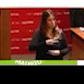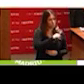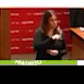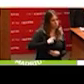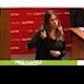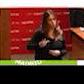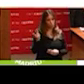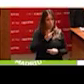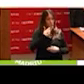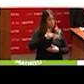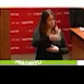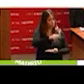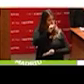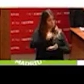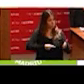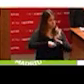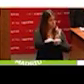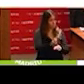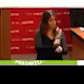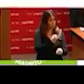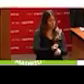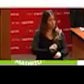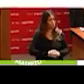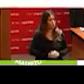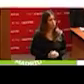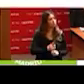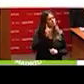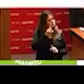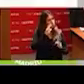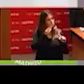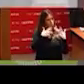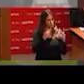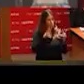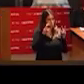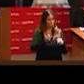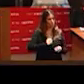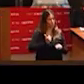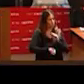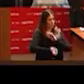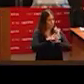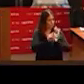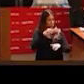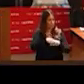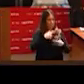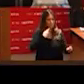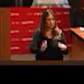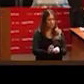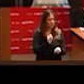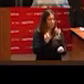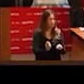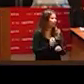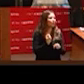de estros futuros trabajadores que nos permita promover nuevas oportunidades en en el mercado de trabajo